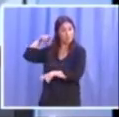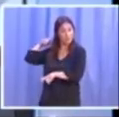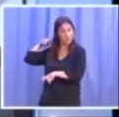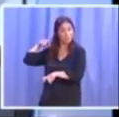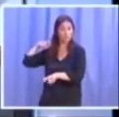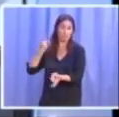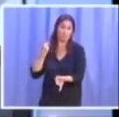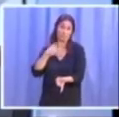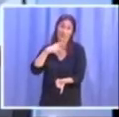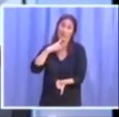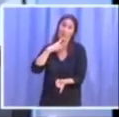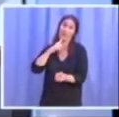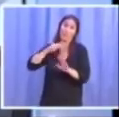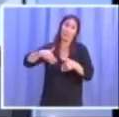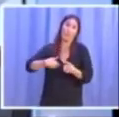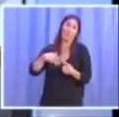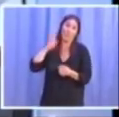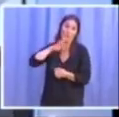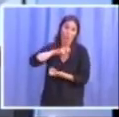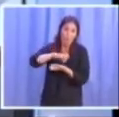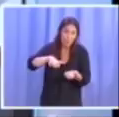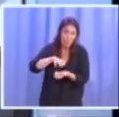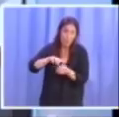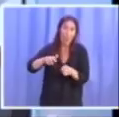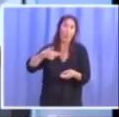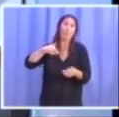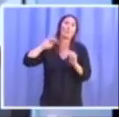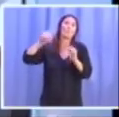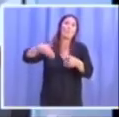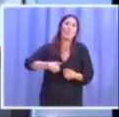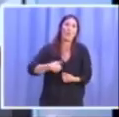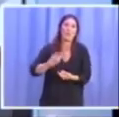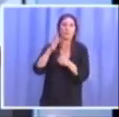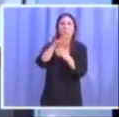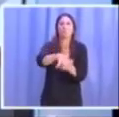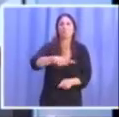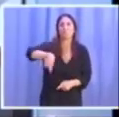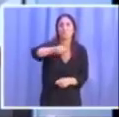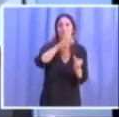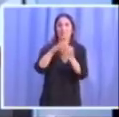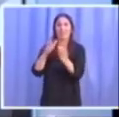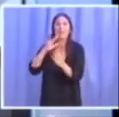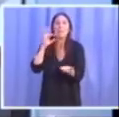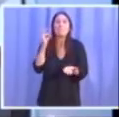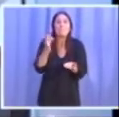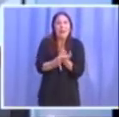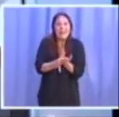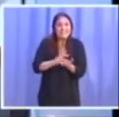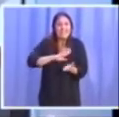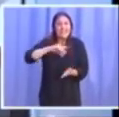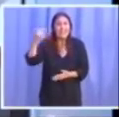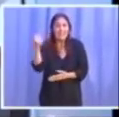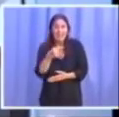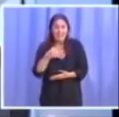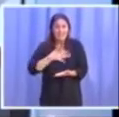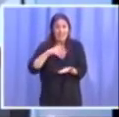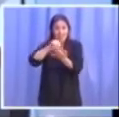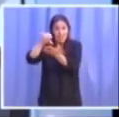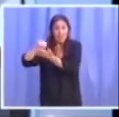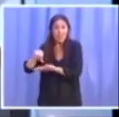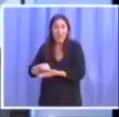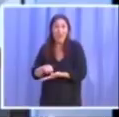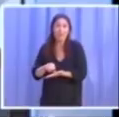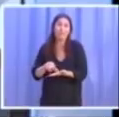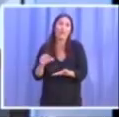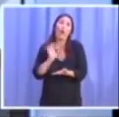significa que vuelva al ayuntamiento la corrupción, que vuelva el desprecio hacia los granadinos, que las manchas negativas llenen nuestra ciudad, o